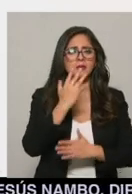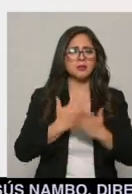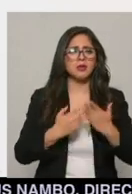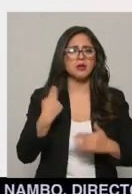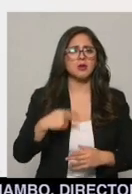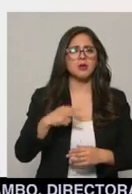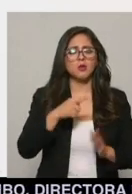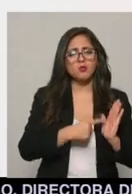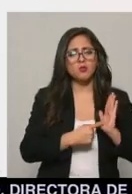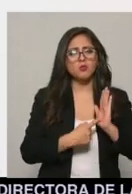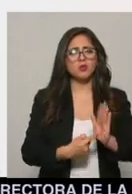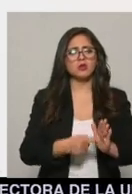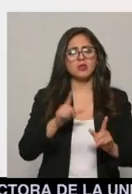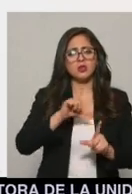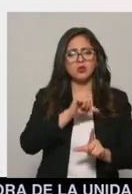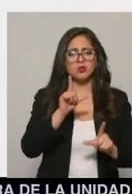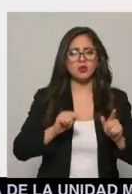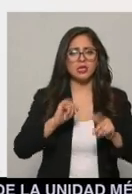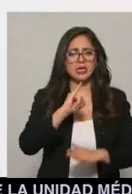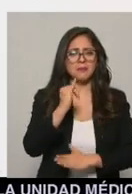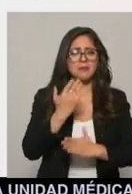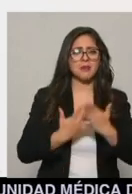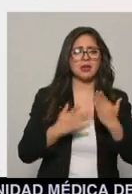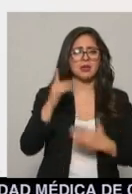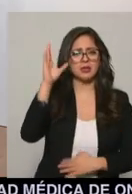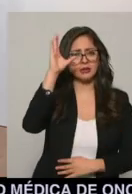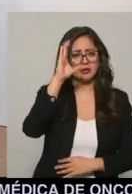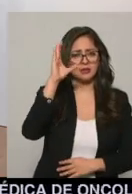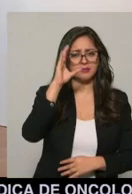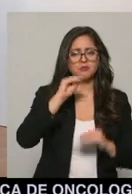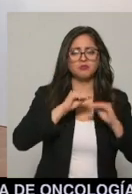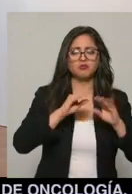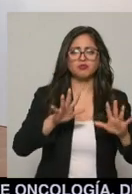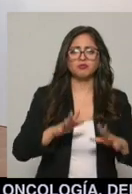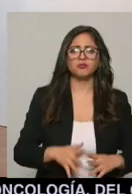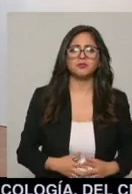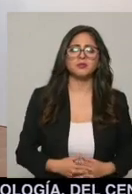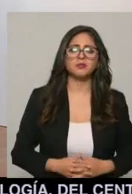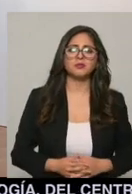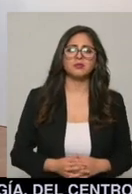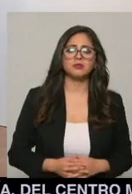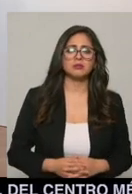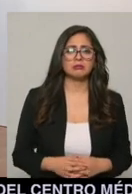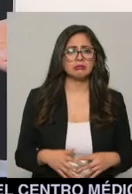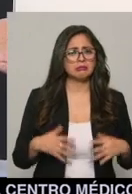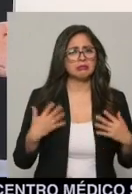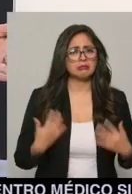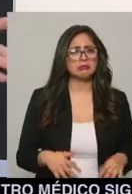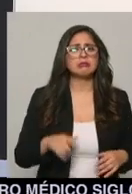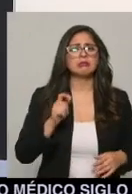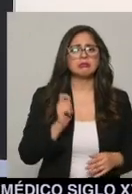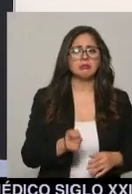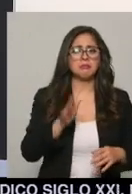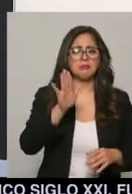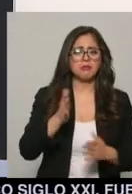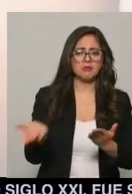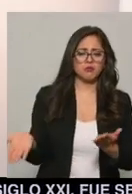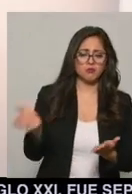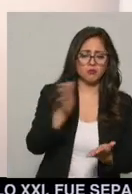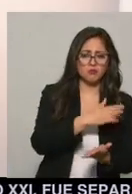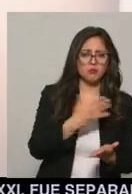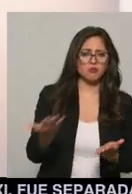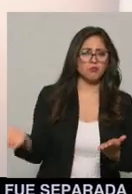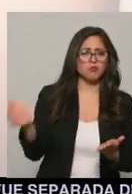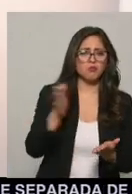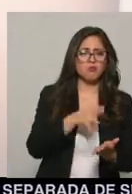Muestra Nacional de Imágenes Científicas. Bueno, y además es importante hablar de esto, ¿no? Son como una especie de catálogo en donde están